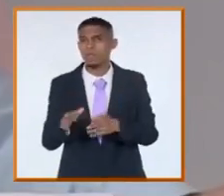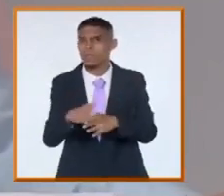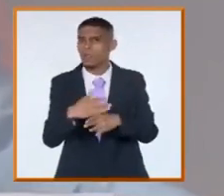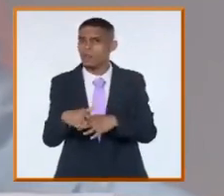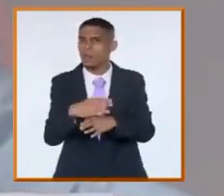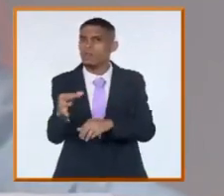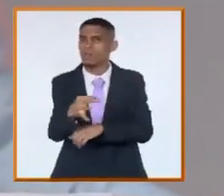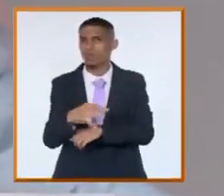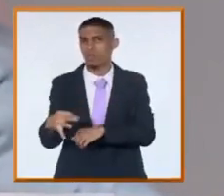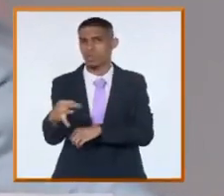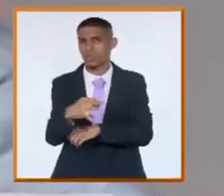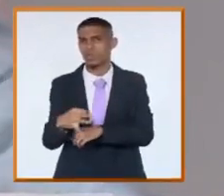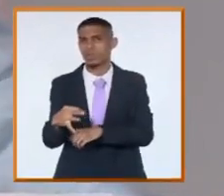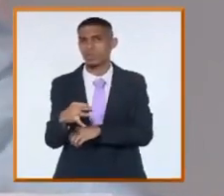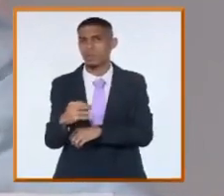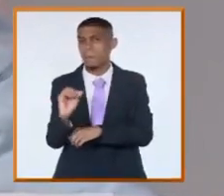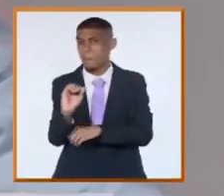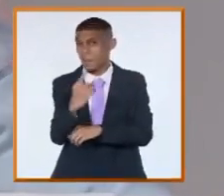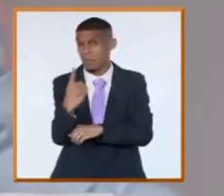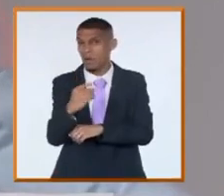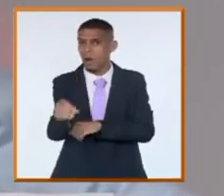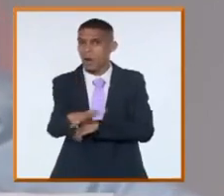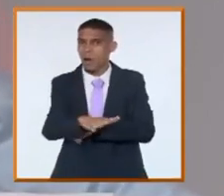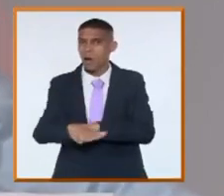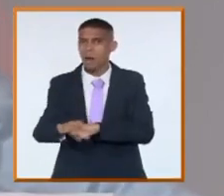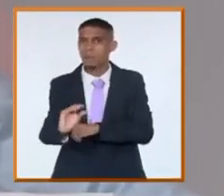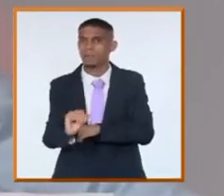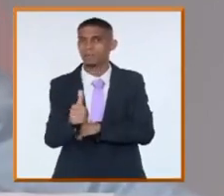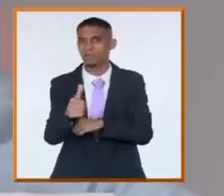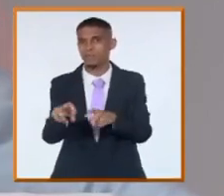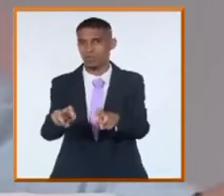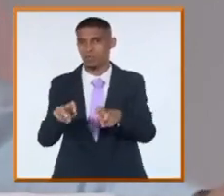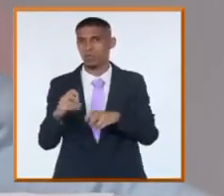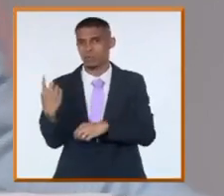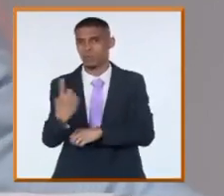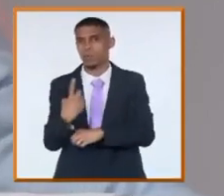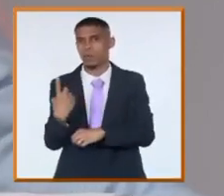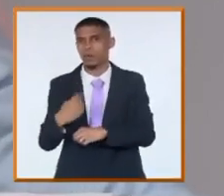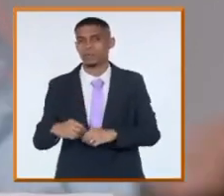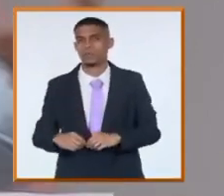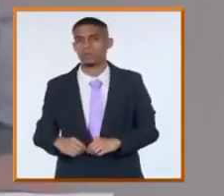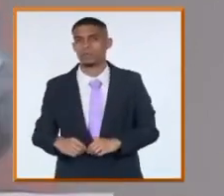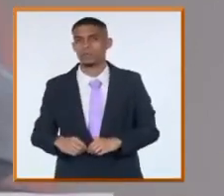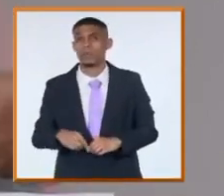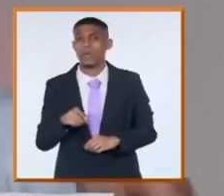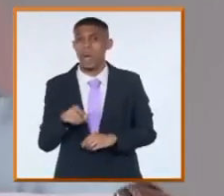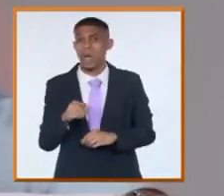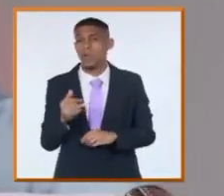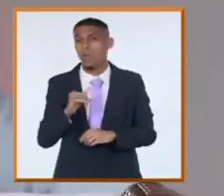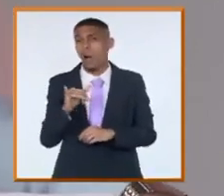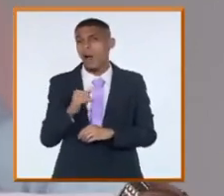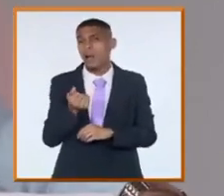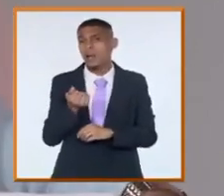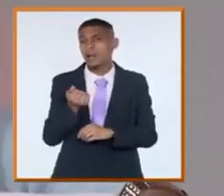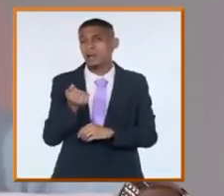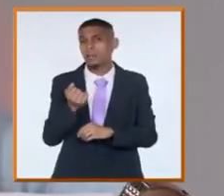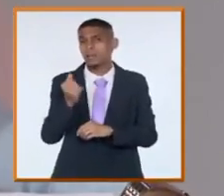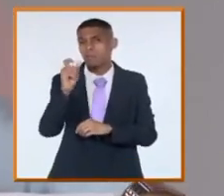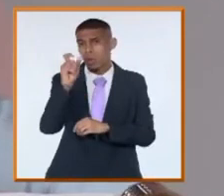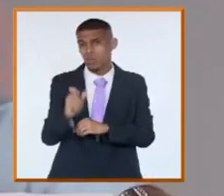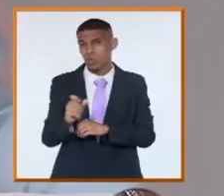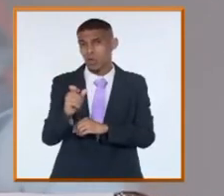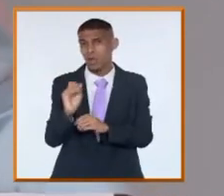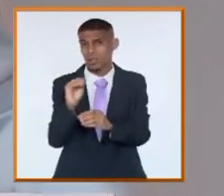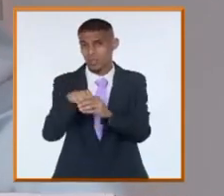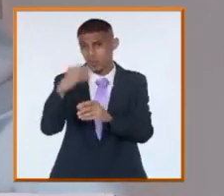es a los municipios en la los presidentes municipales Y en este caso los intendentes y por supuesto a